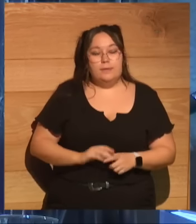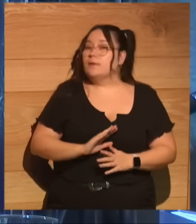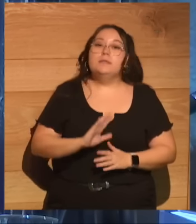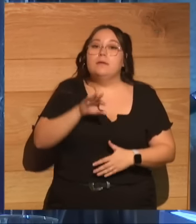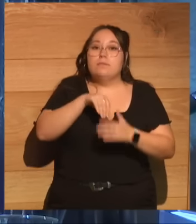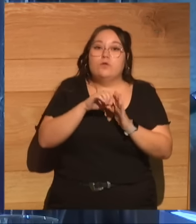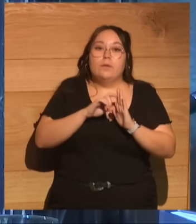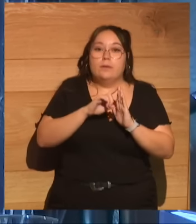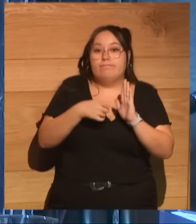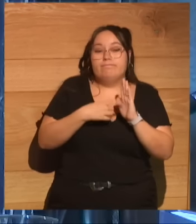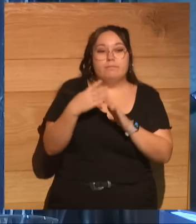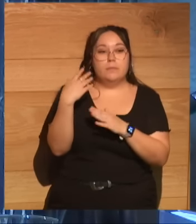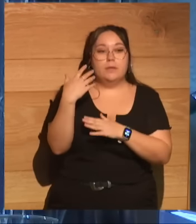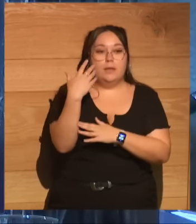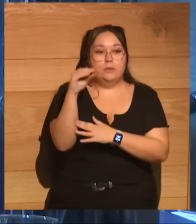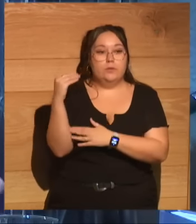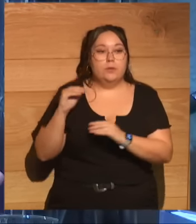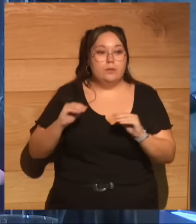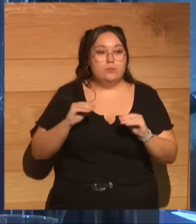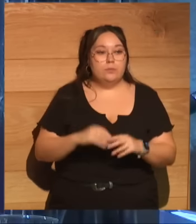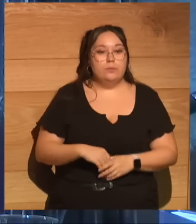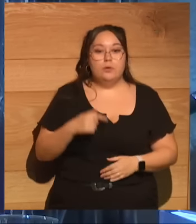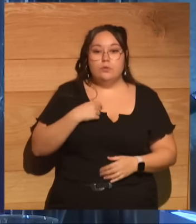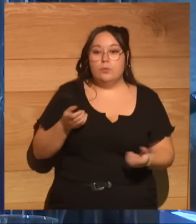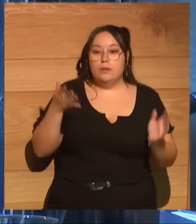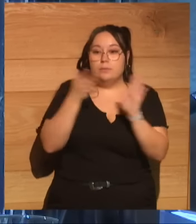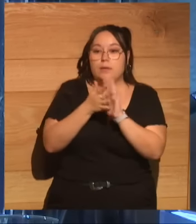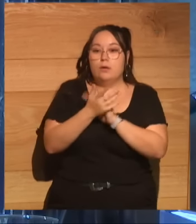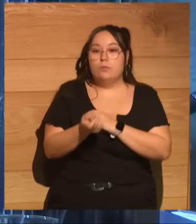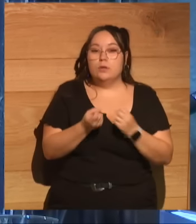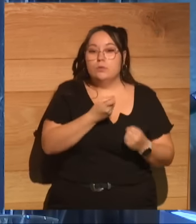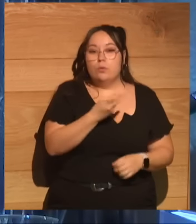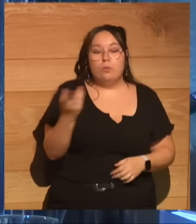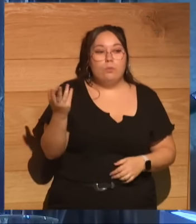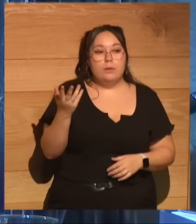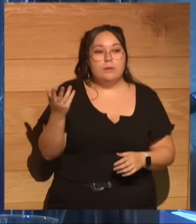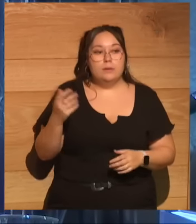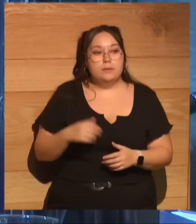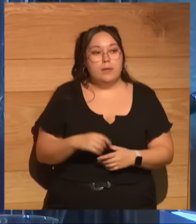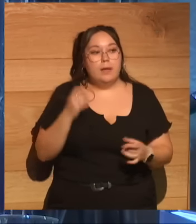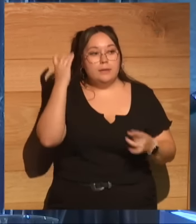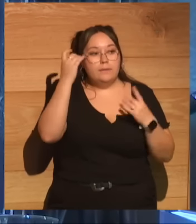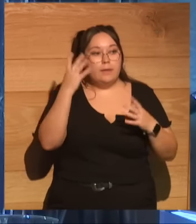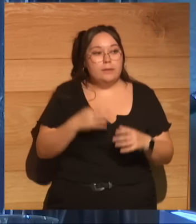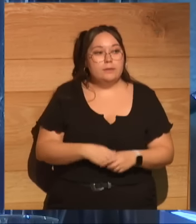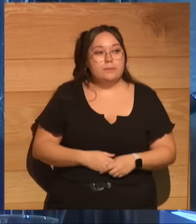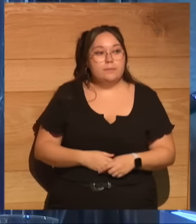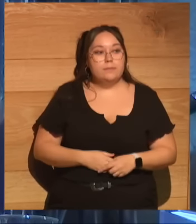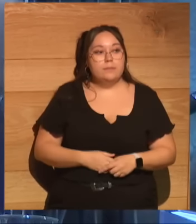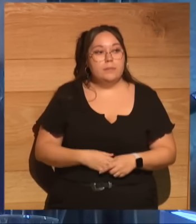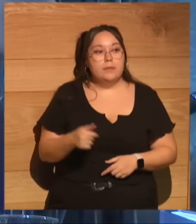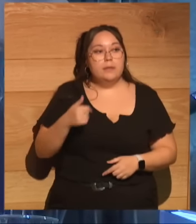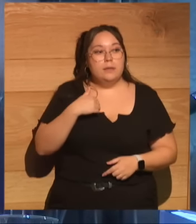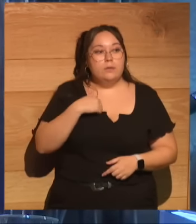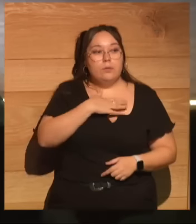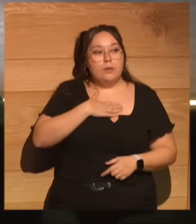adolescencia, conozco pocos. Pero os voy a narrar unas cuantas actividades del Burton Niño. Ah, muy bien. Vale. Y quiero